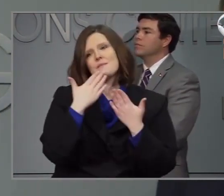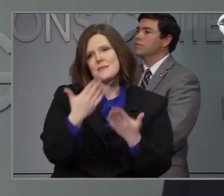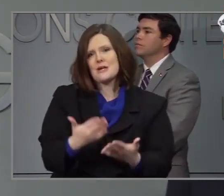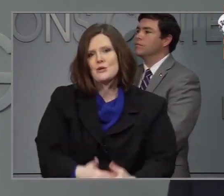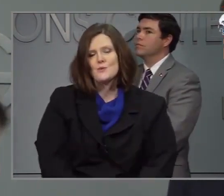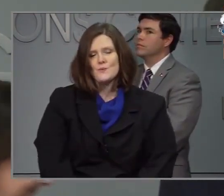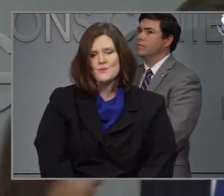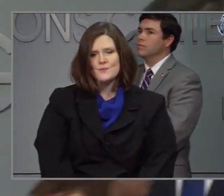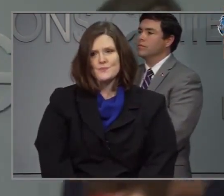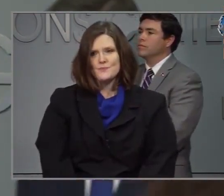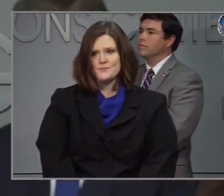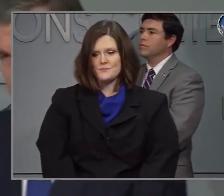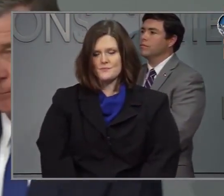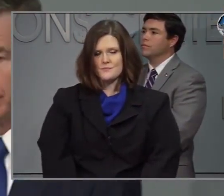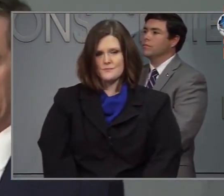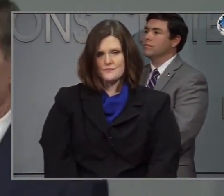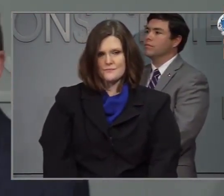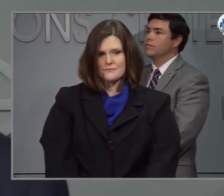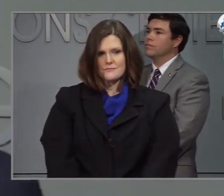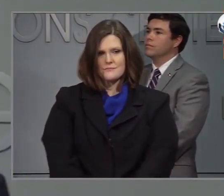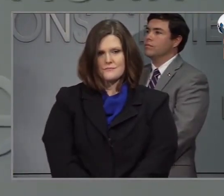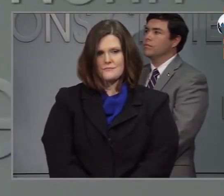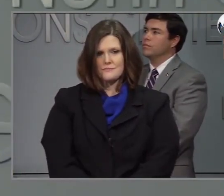estos recursos que tenemos disponibles